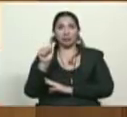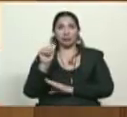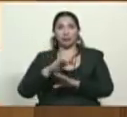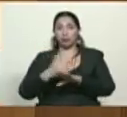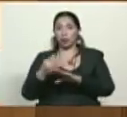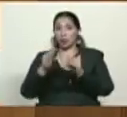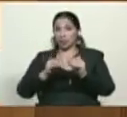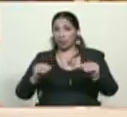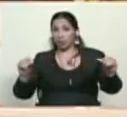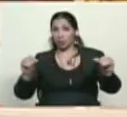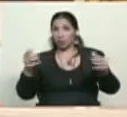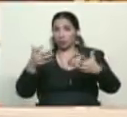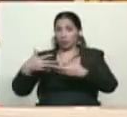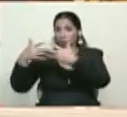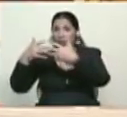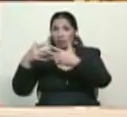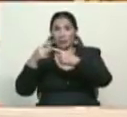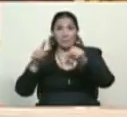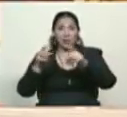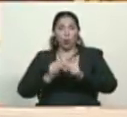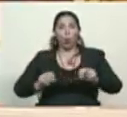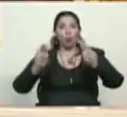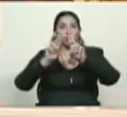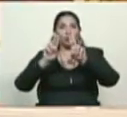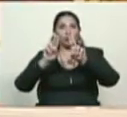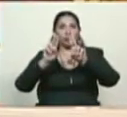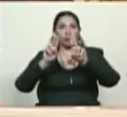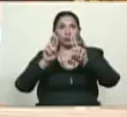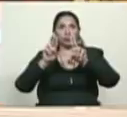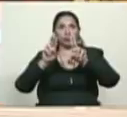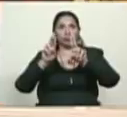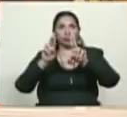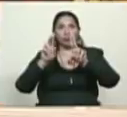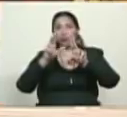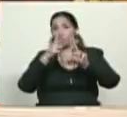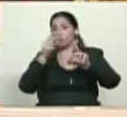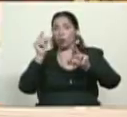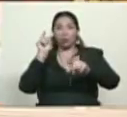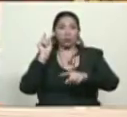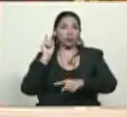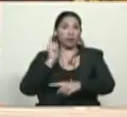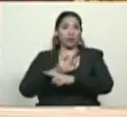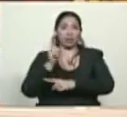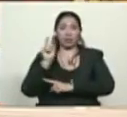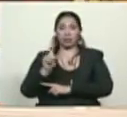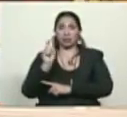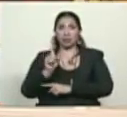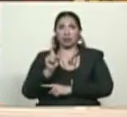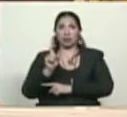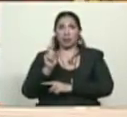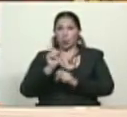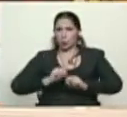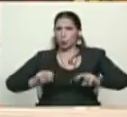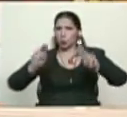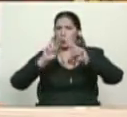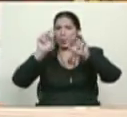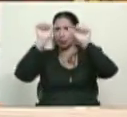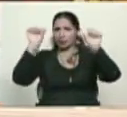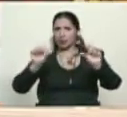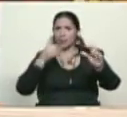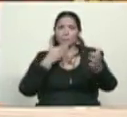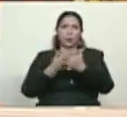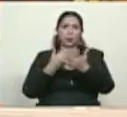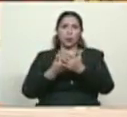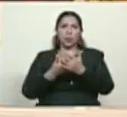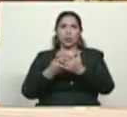territorio estadounidense pero es la ONU no debería necesitar visa Debería ser el sistema de la ONU deberíamos proponer al secretario general